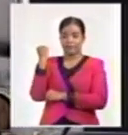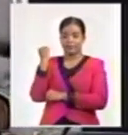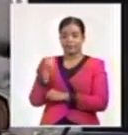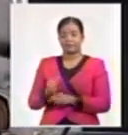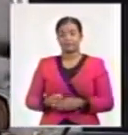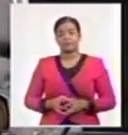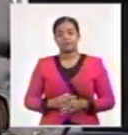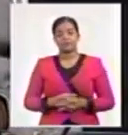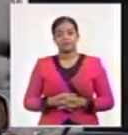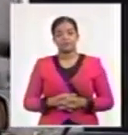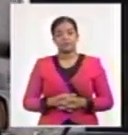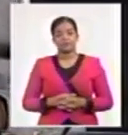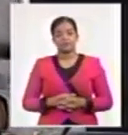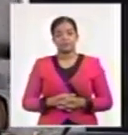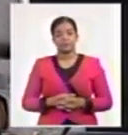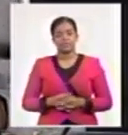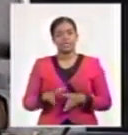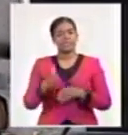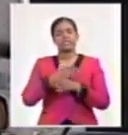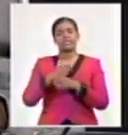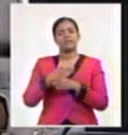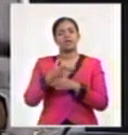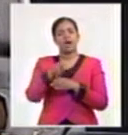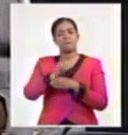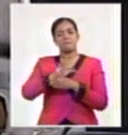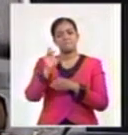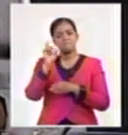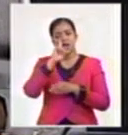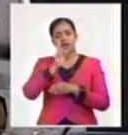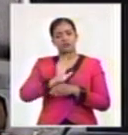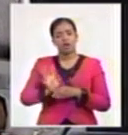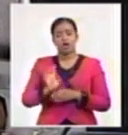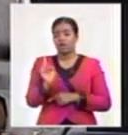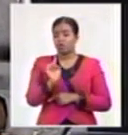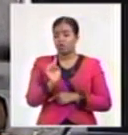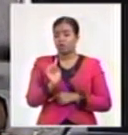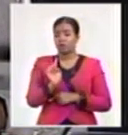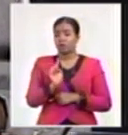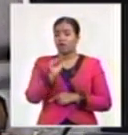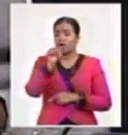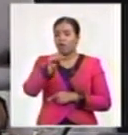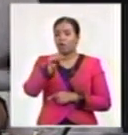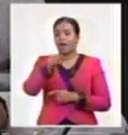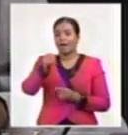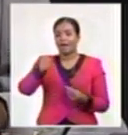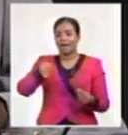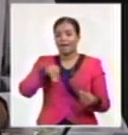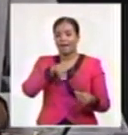No significa que eso se haya terminado, significa que eso ha cambiado.